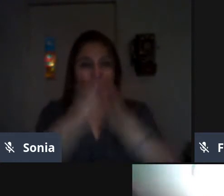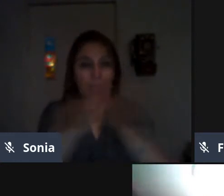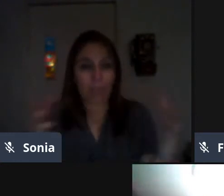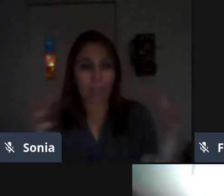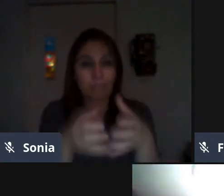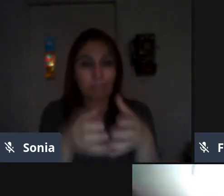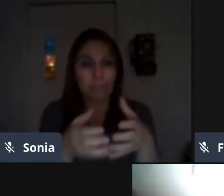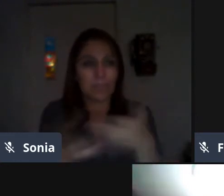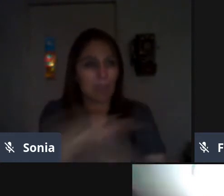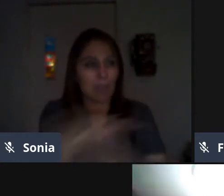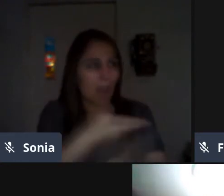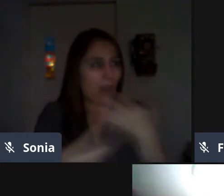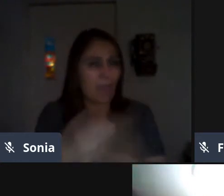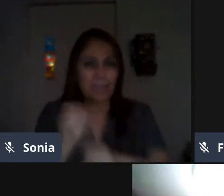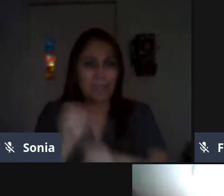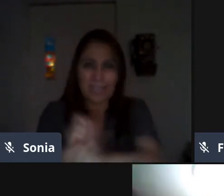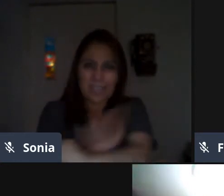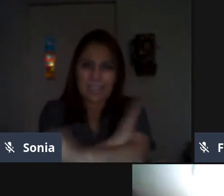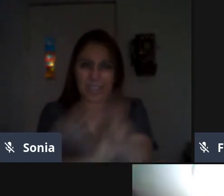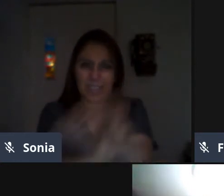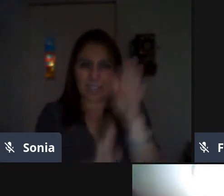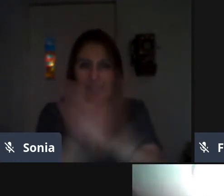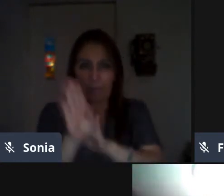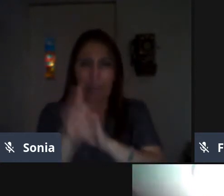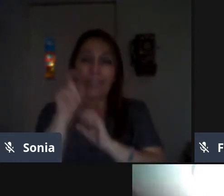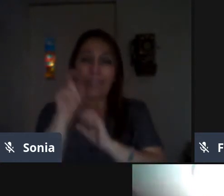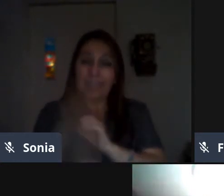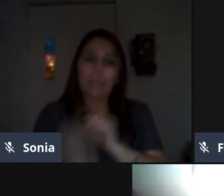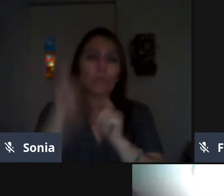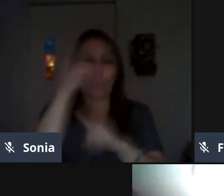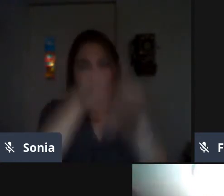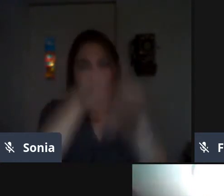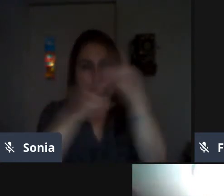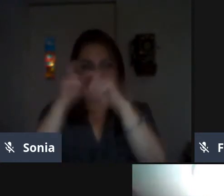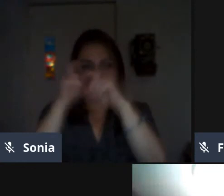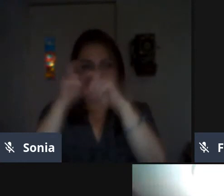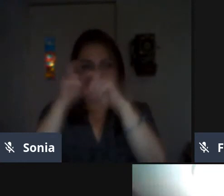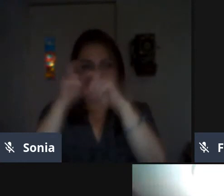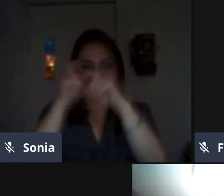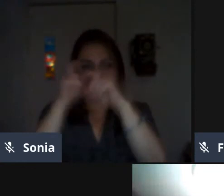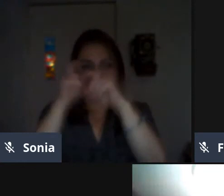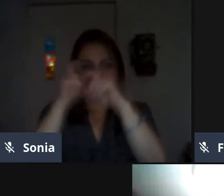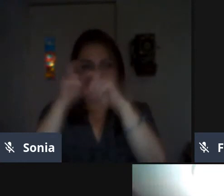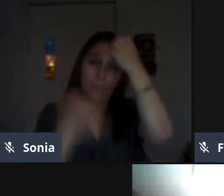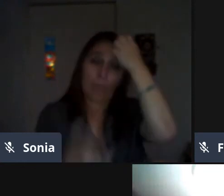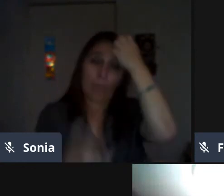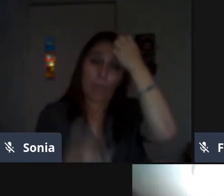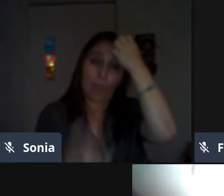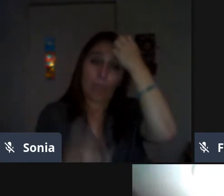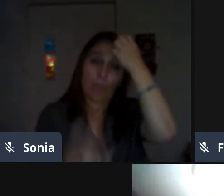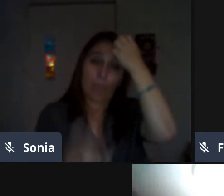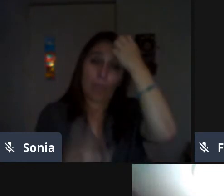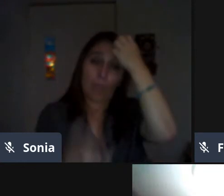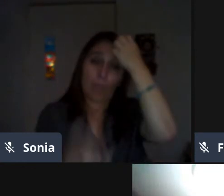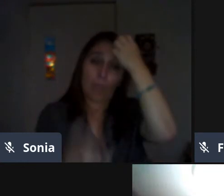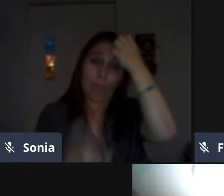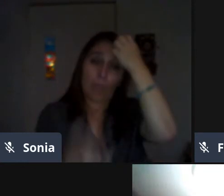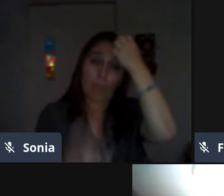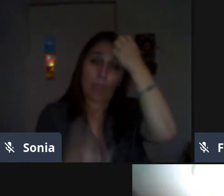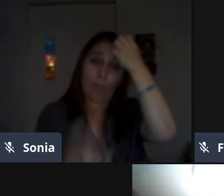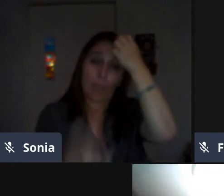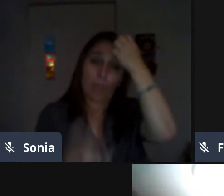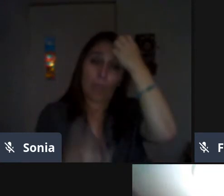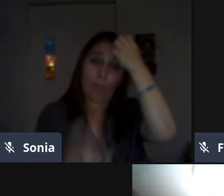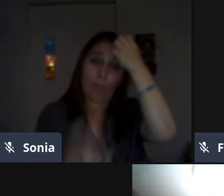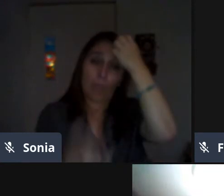reflexionar ahorita nos dicen hombre vamos a salir a la normalidad cierto es como que haremos cuando